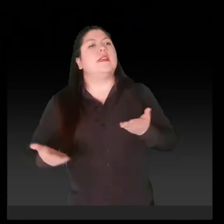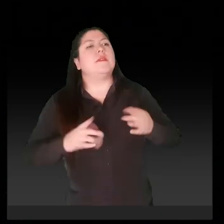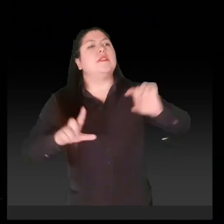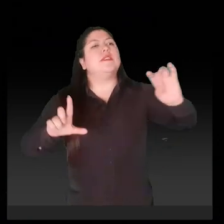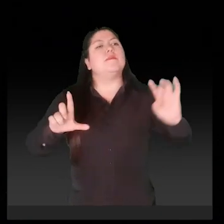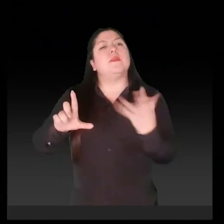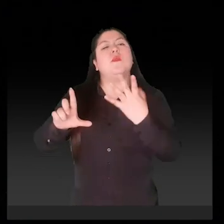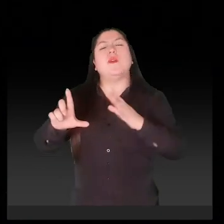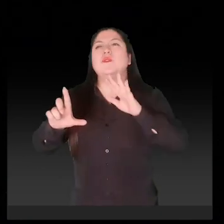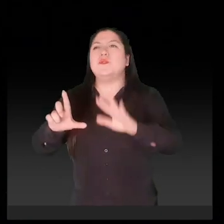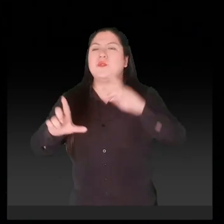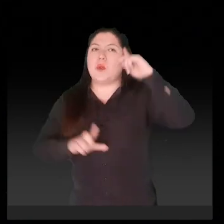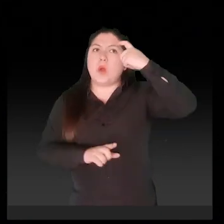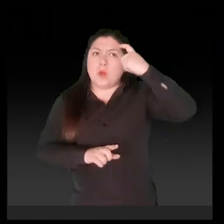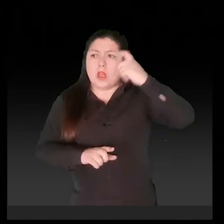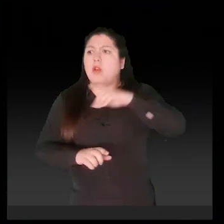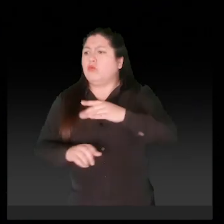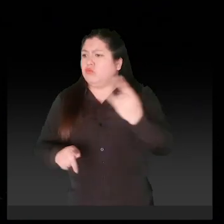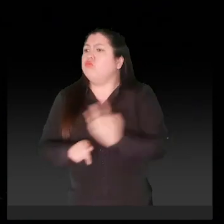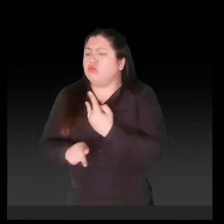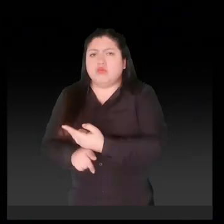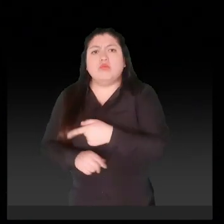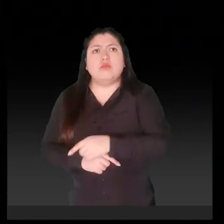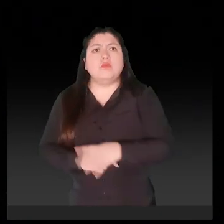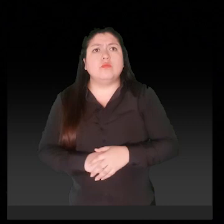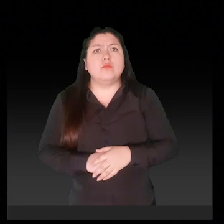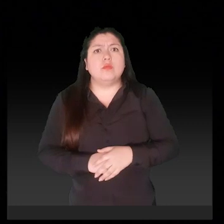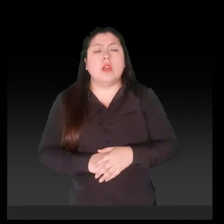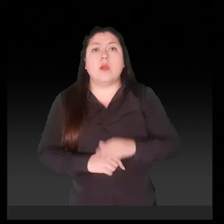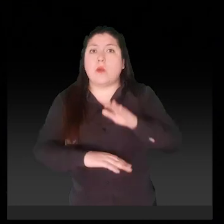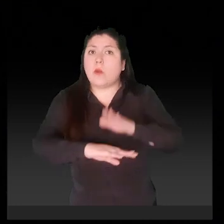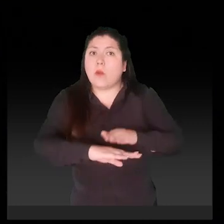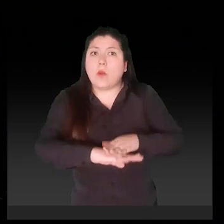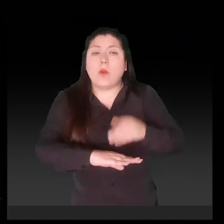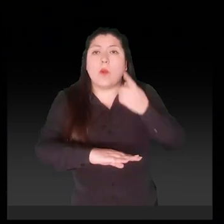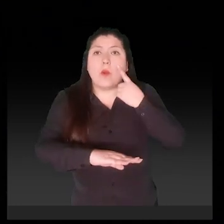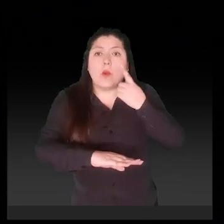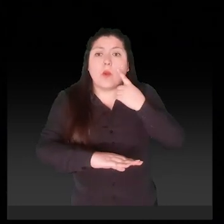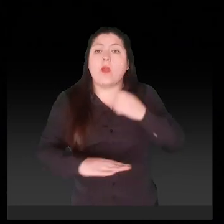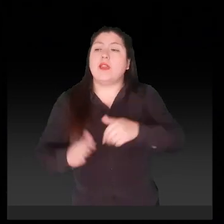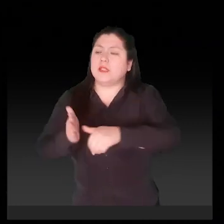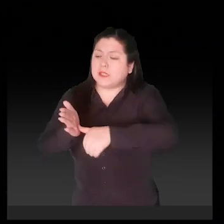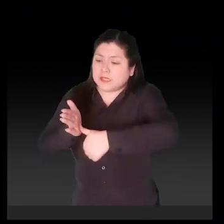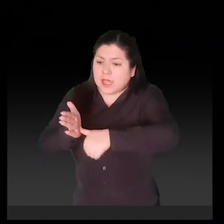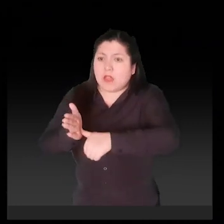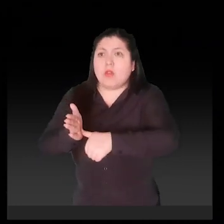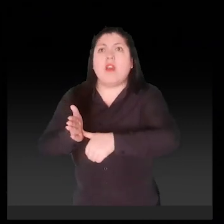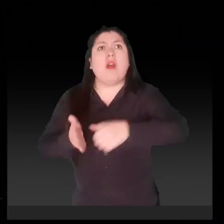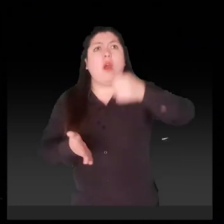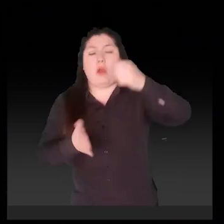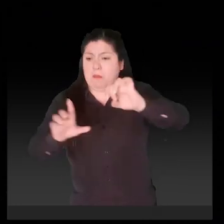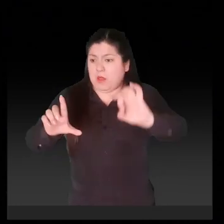gobierno. Ningún colombiano tiene que tener la cédula digital, quiero aclarar eso. Nuestra cédula se va a mantener vigente, la